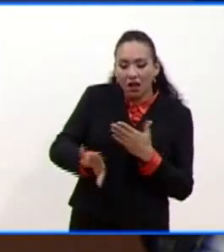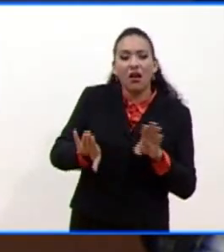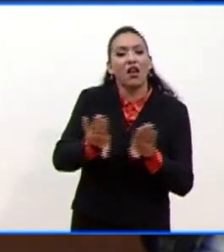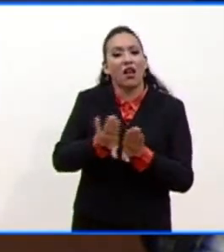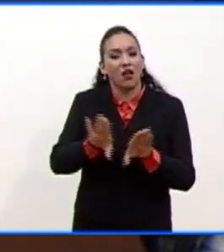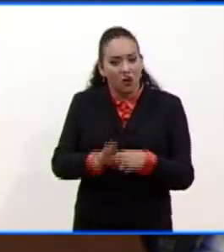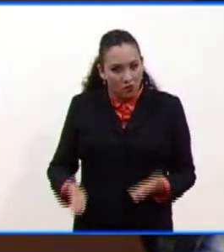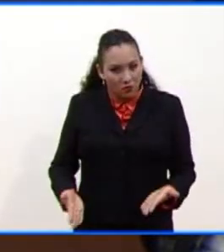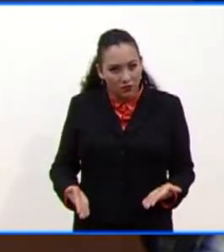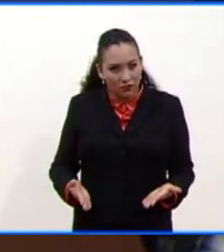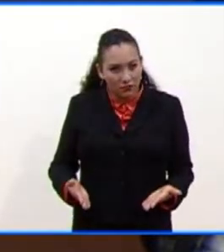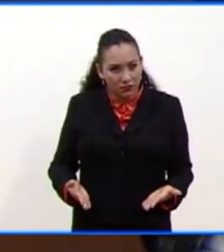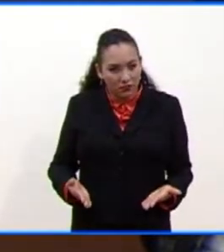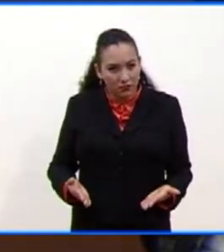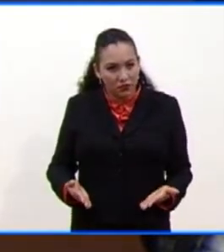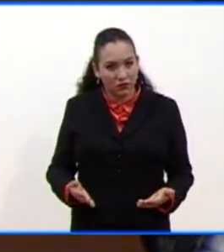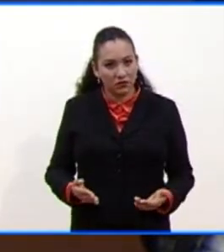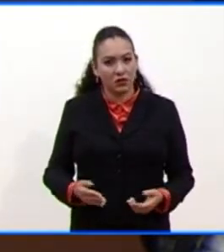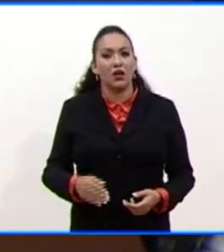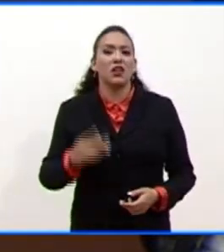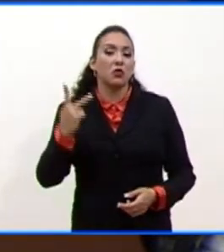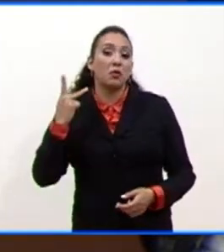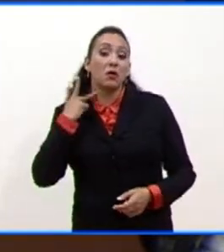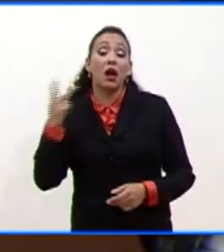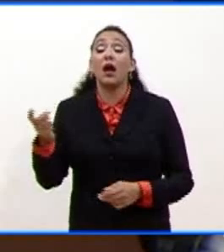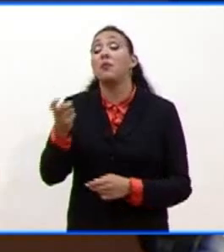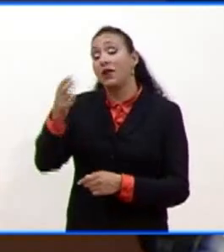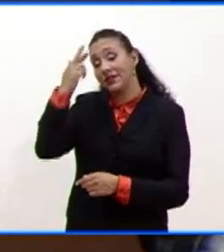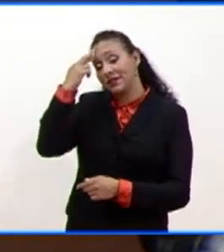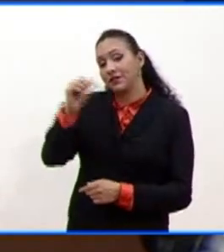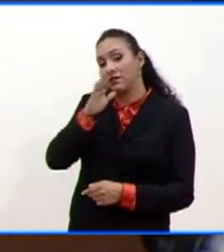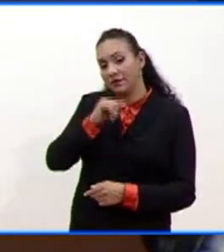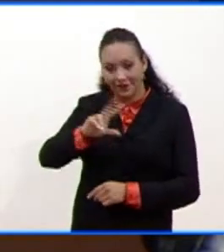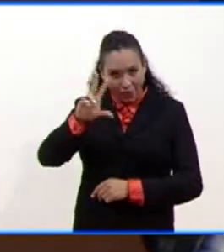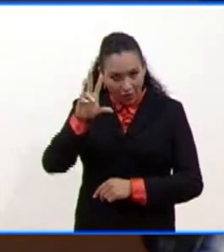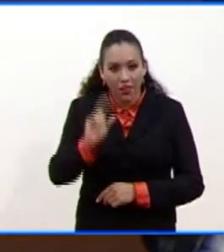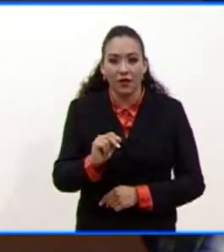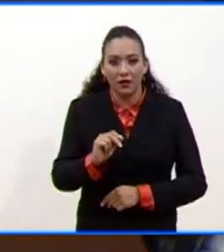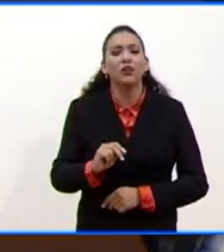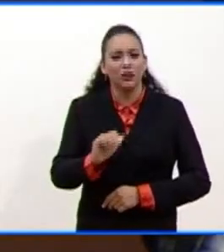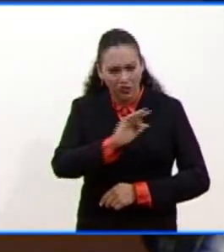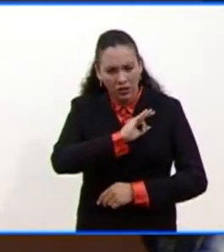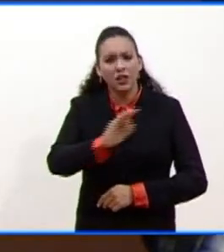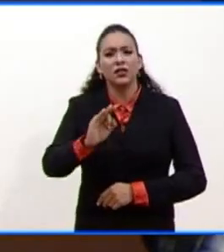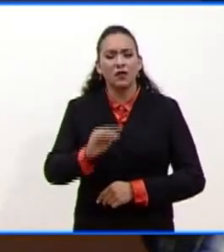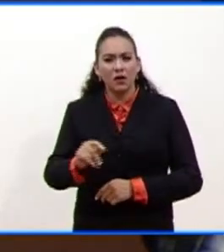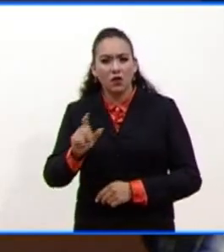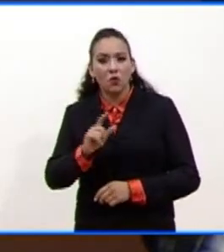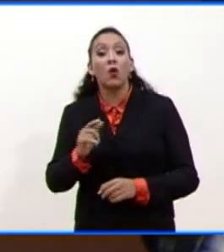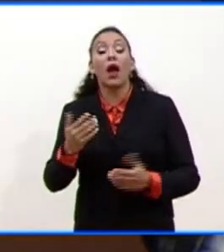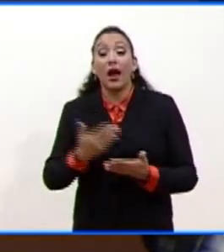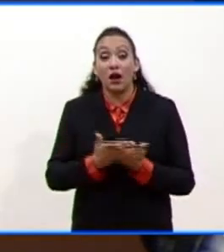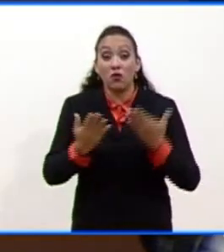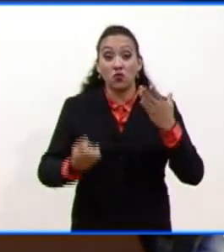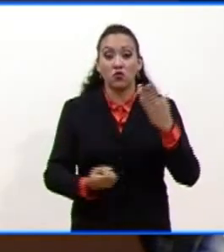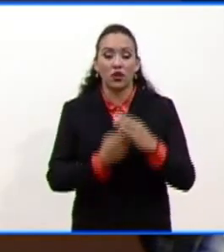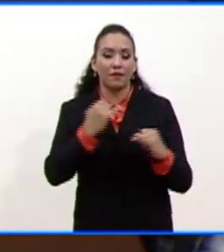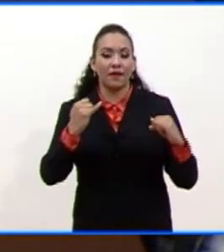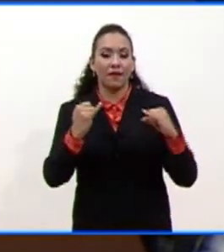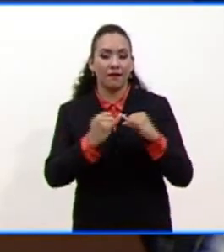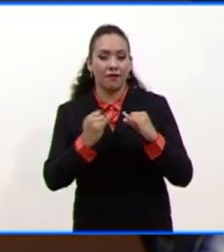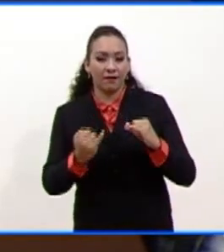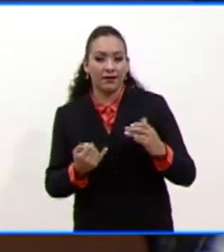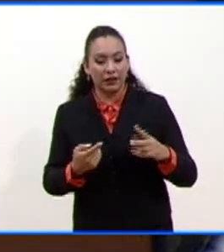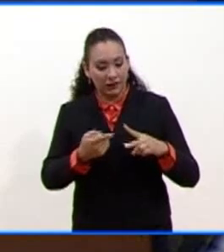de ser un obstáculo las fronteras políticas. Hoy, con una renovada institucionalidad que está